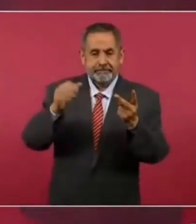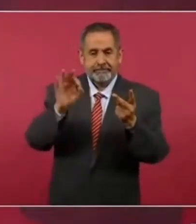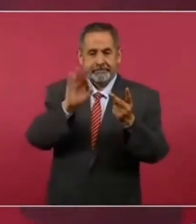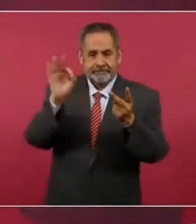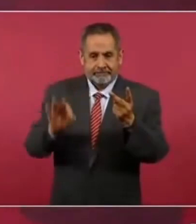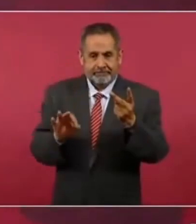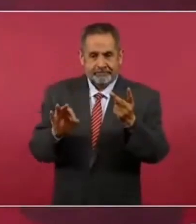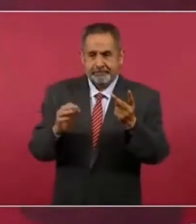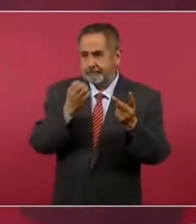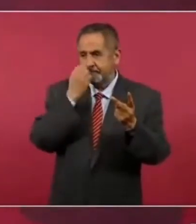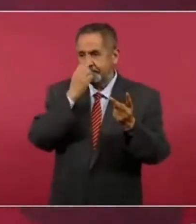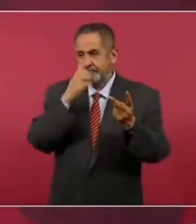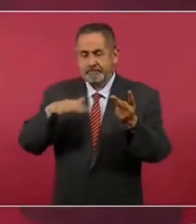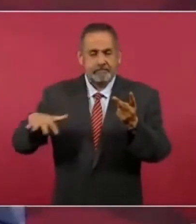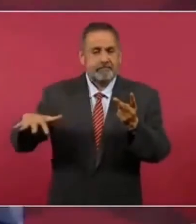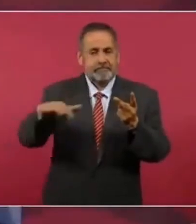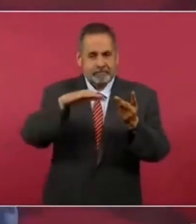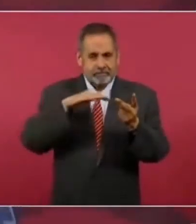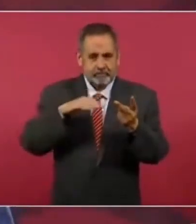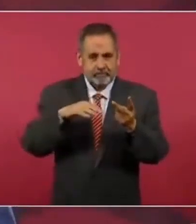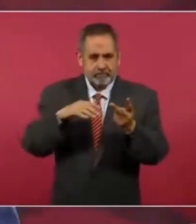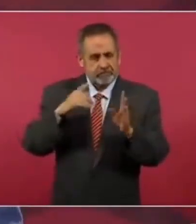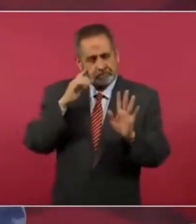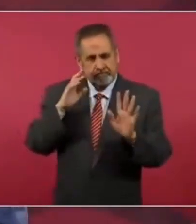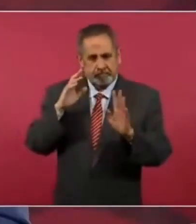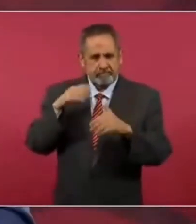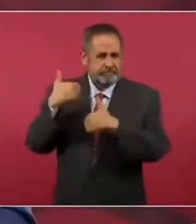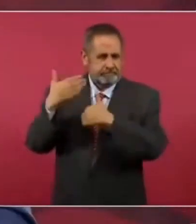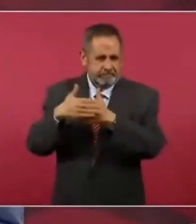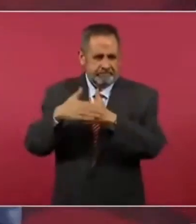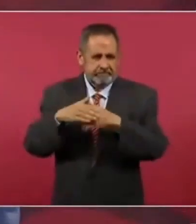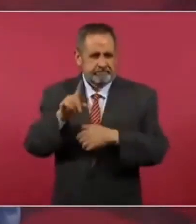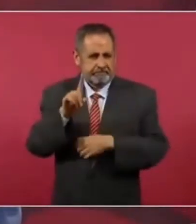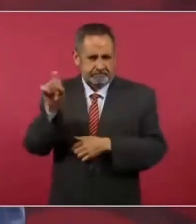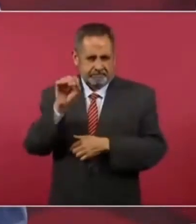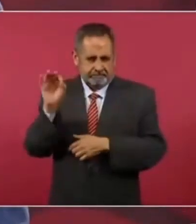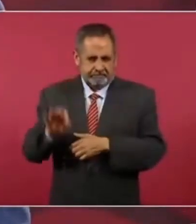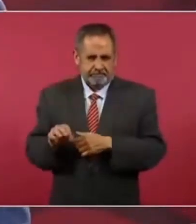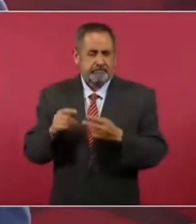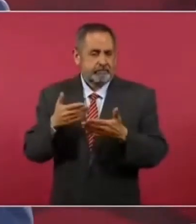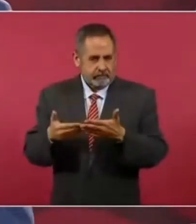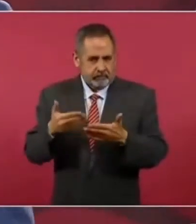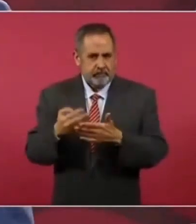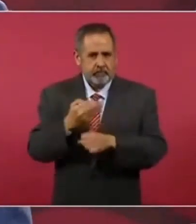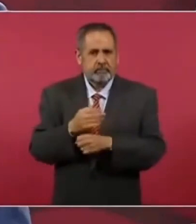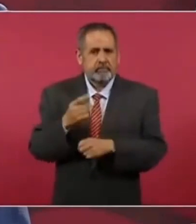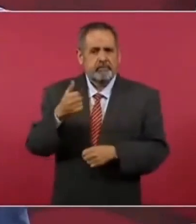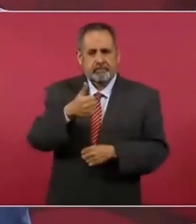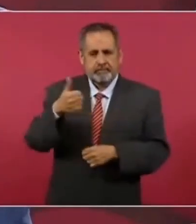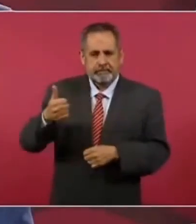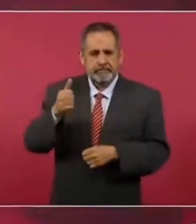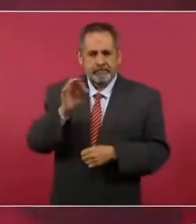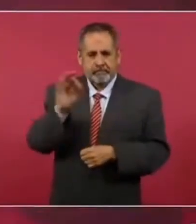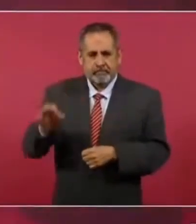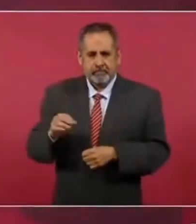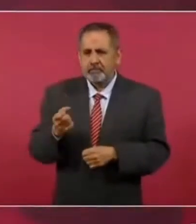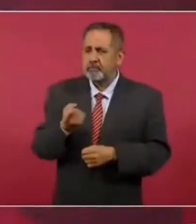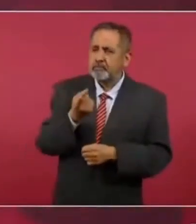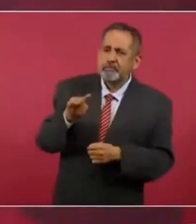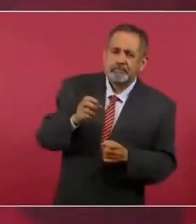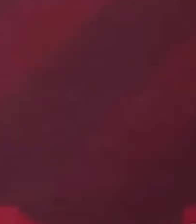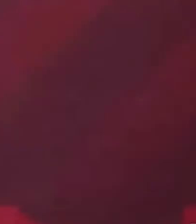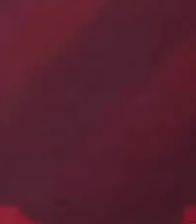66% de las escuelas hasta ahora, pero vamos a llegar al 100, sobre todo de las más